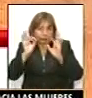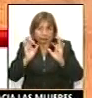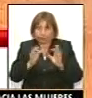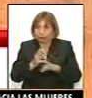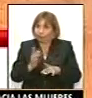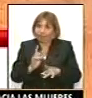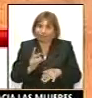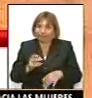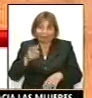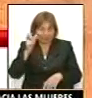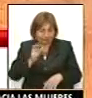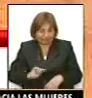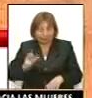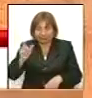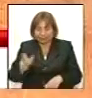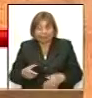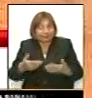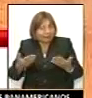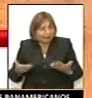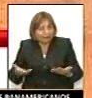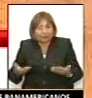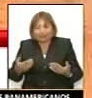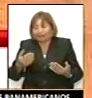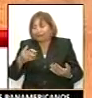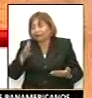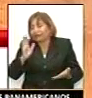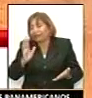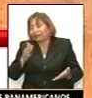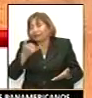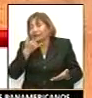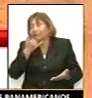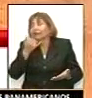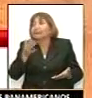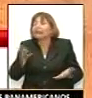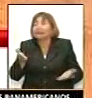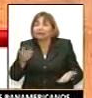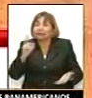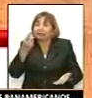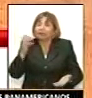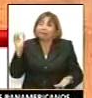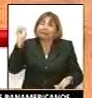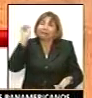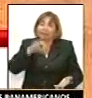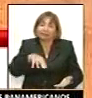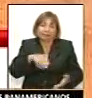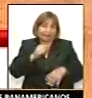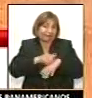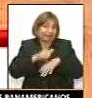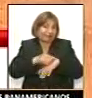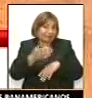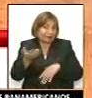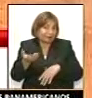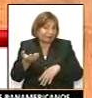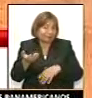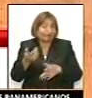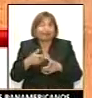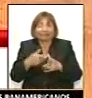¿no? Entonces, ¿quién puede tirar la primera piedra, no?